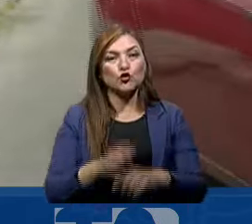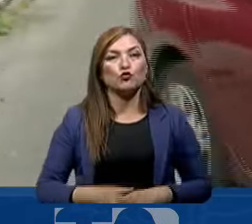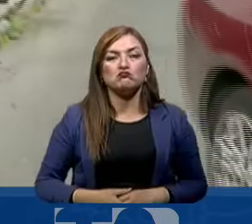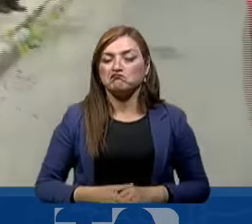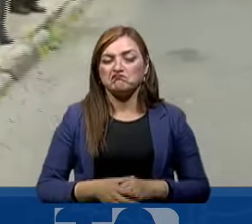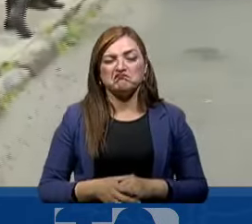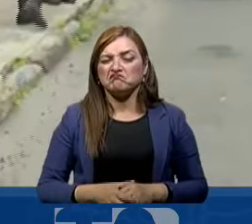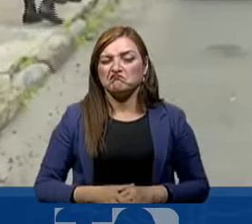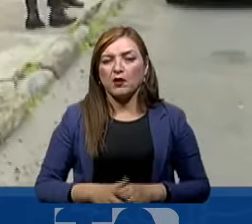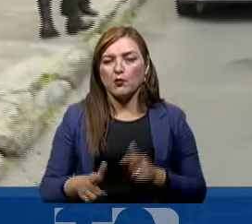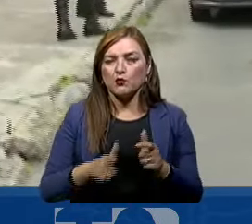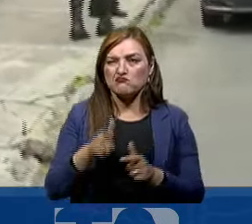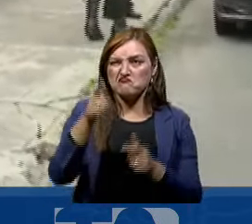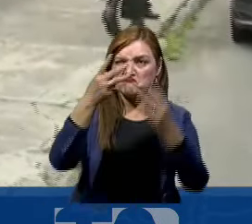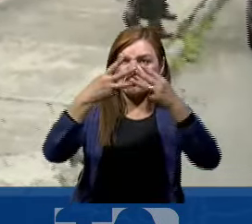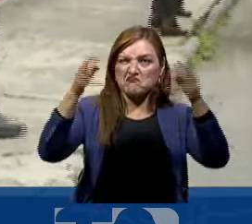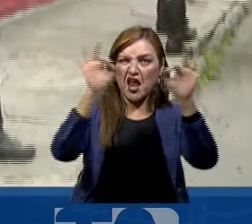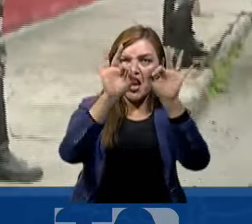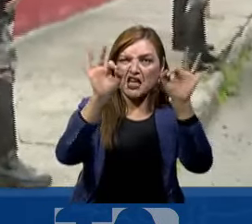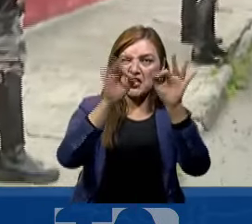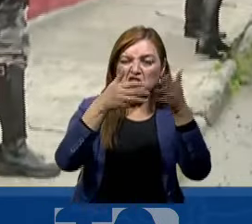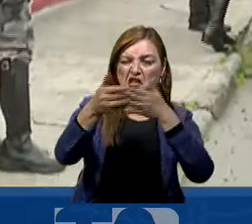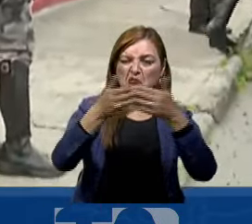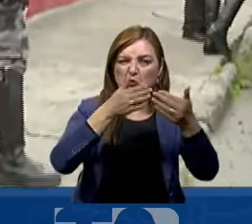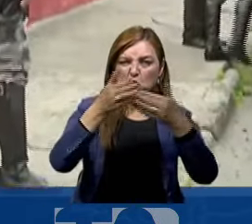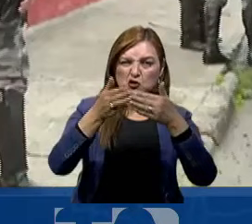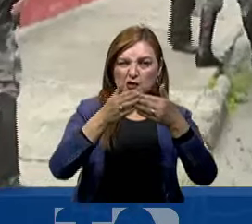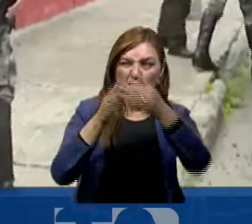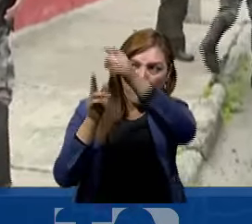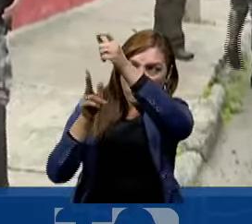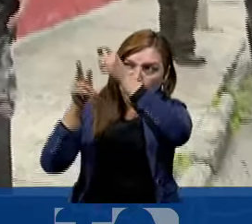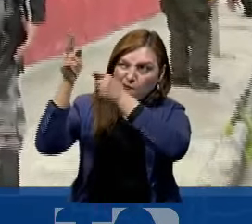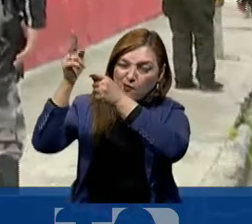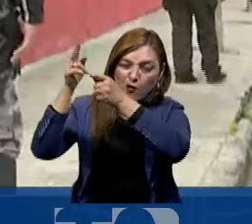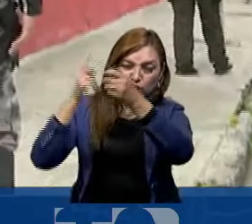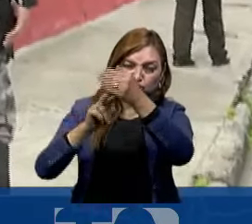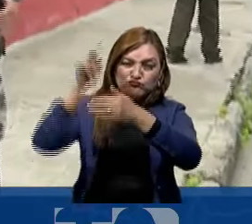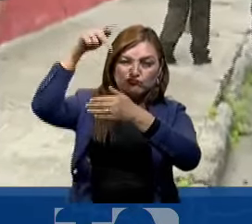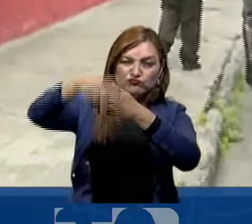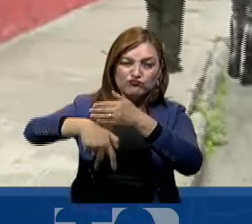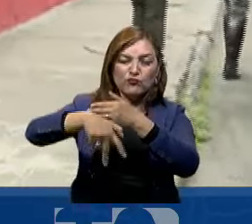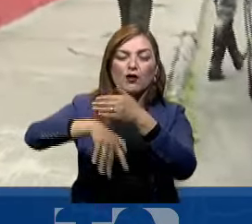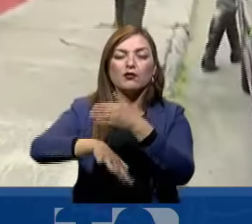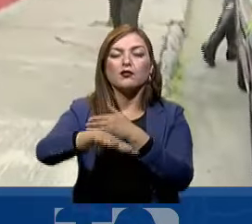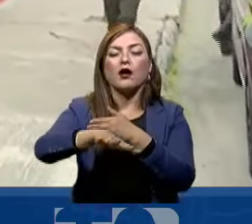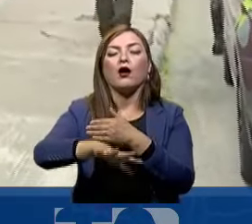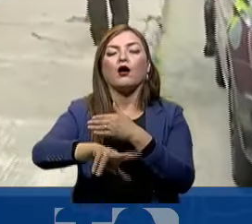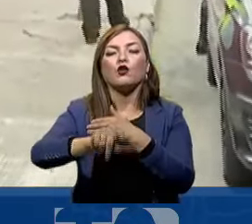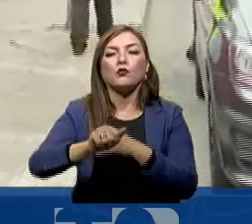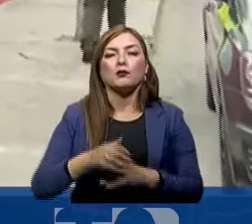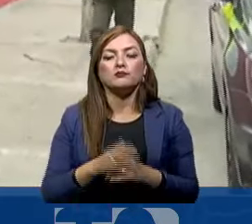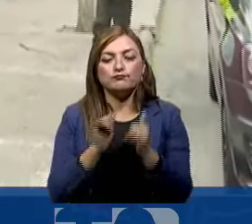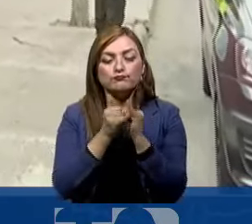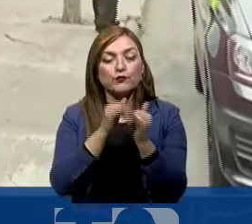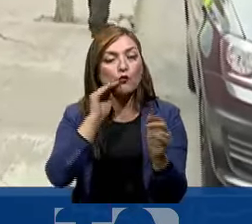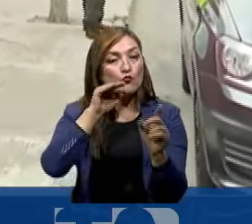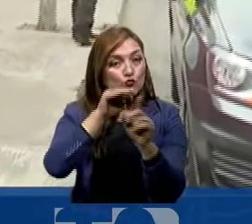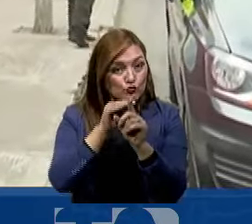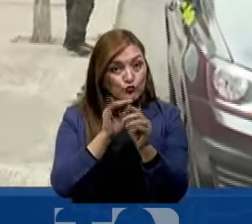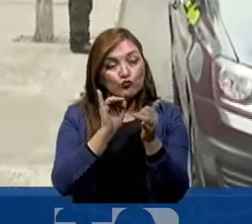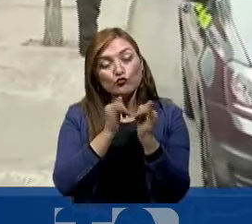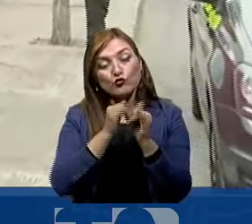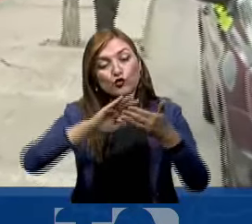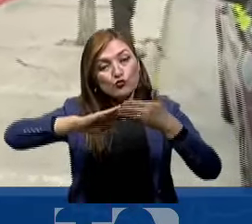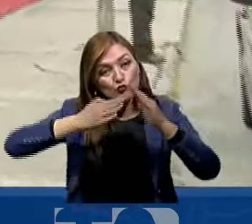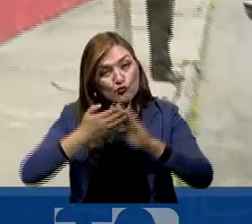las maneras de atracar a la ciudadanía. Entonces, estamos ahí nosotros presentes, también activando los chats comunitarios, los botones de seguridad, para tener